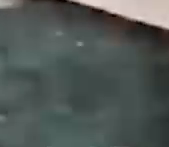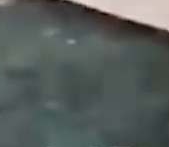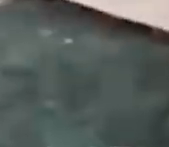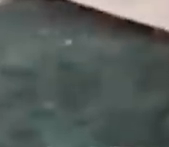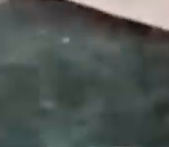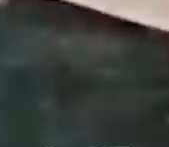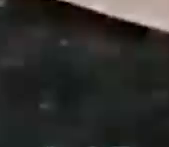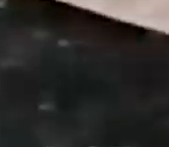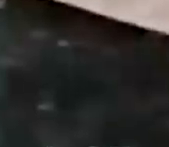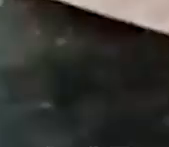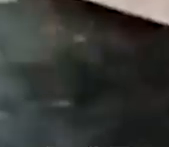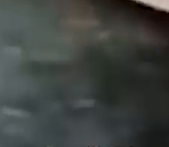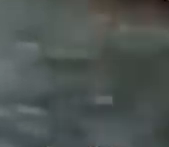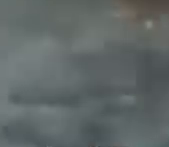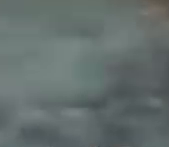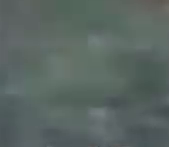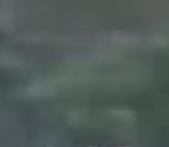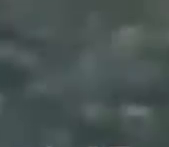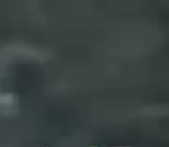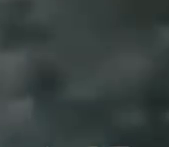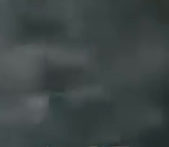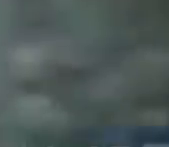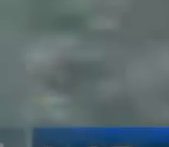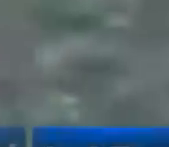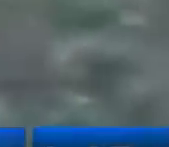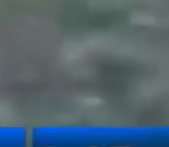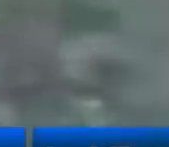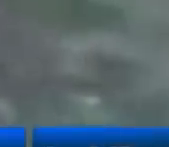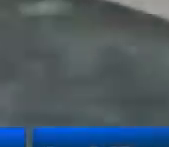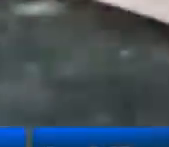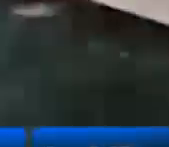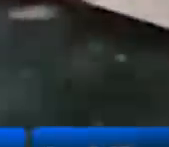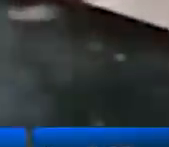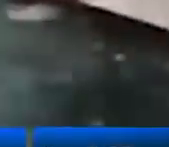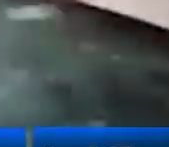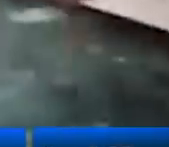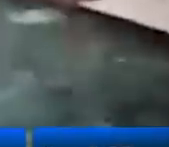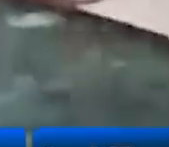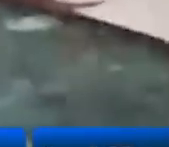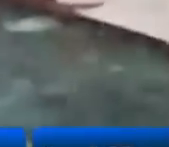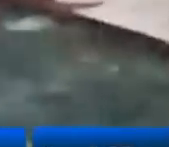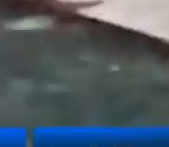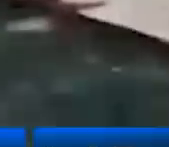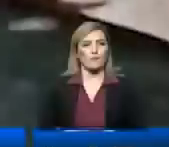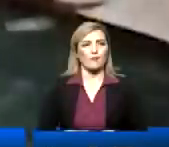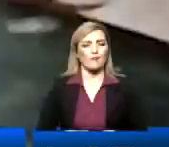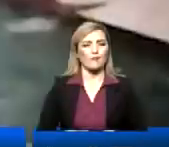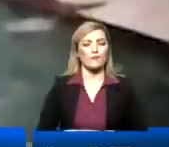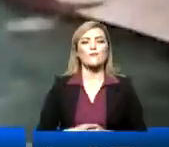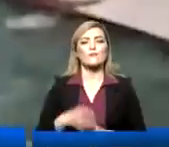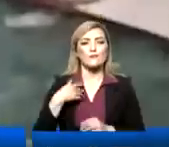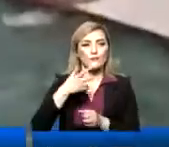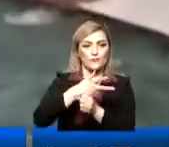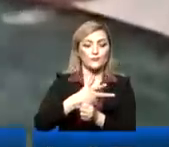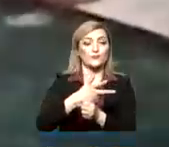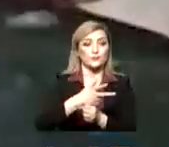Cámaras de seguridad registraron el robo de un automóvil en la provincia de Santo Domingo de los Áchilas. El hecho se registró el pasado martes en la calle Yanuncay